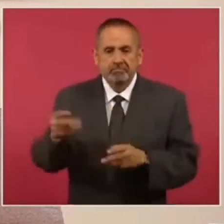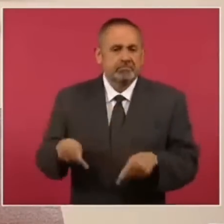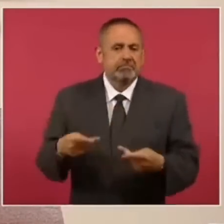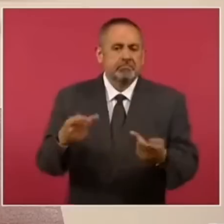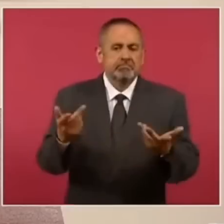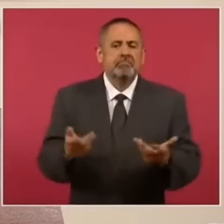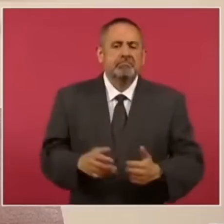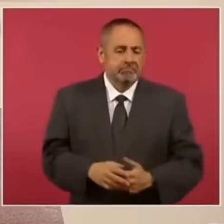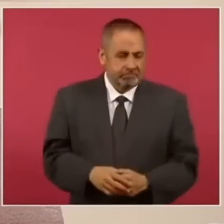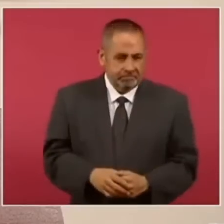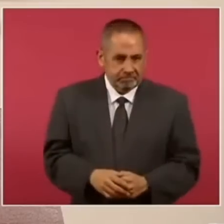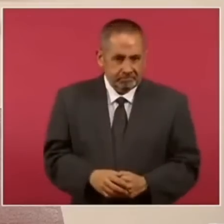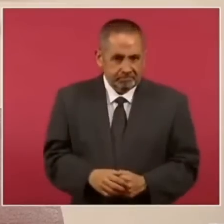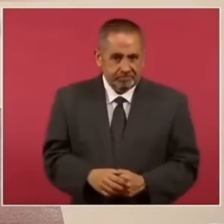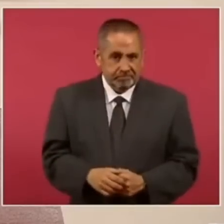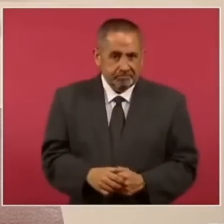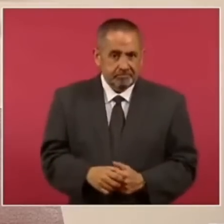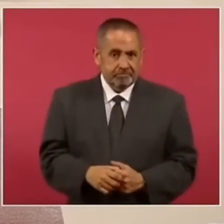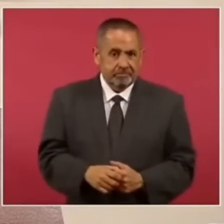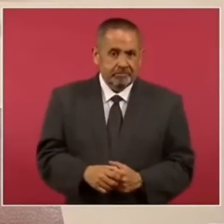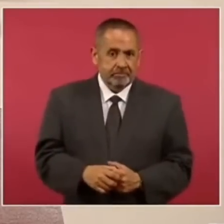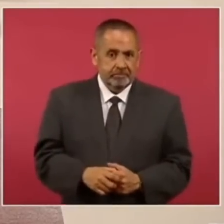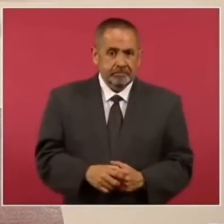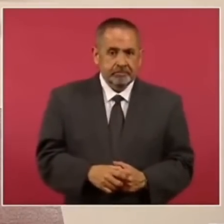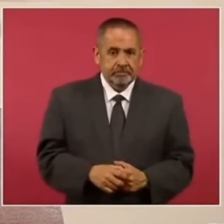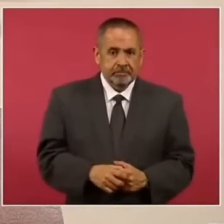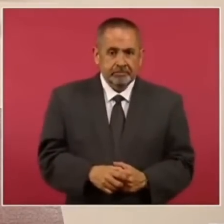Pues no,